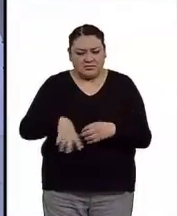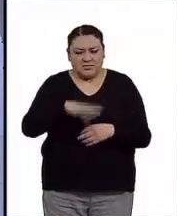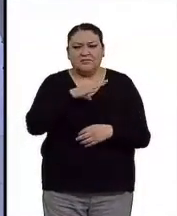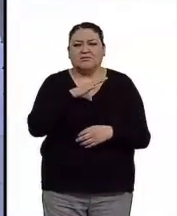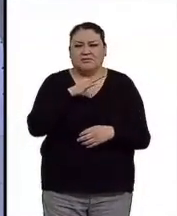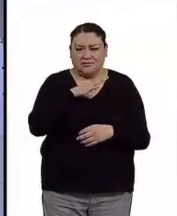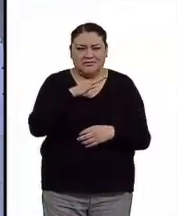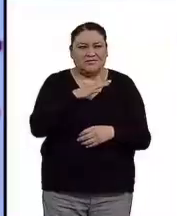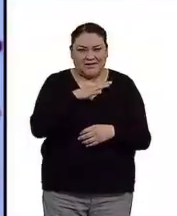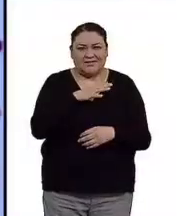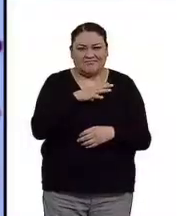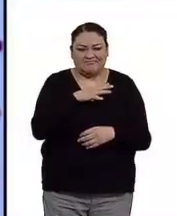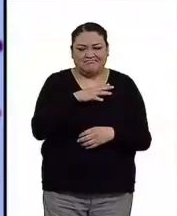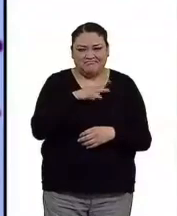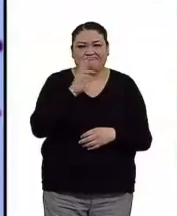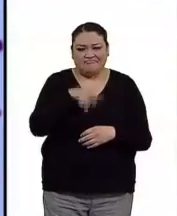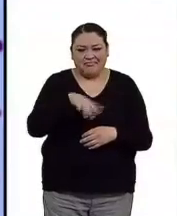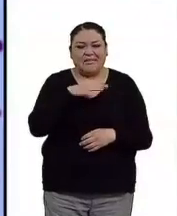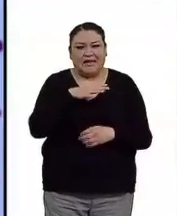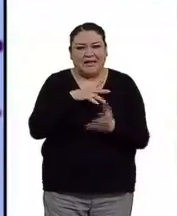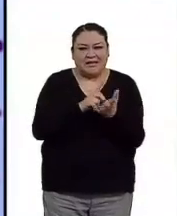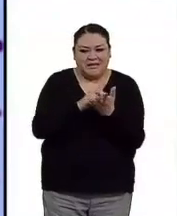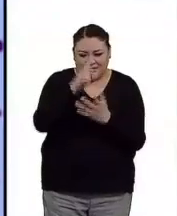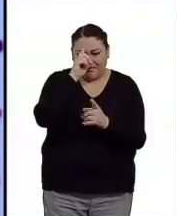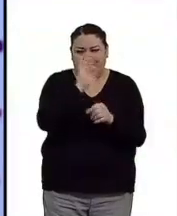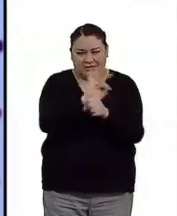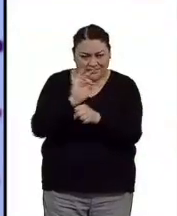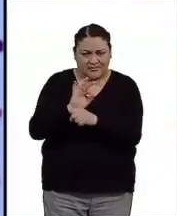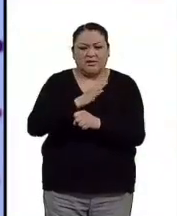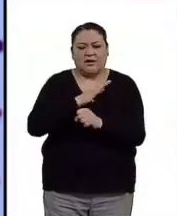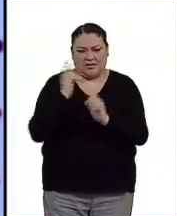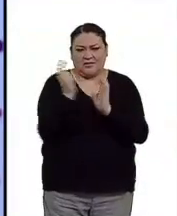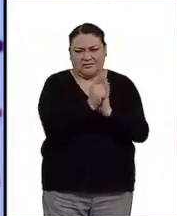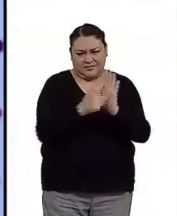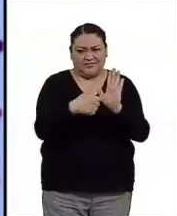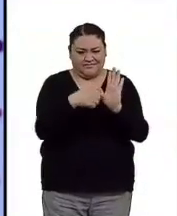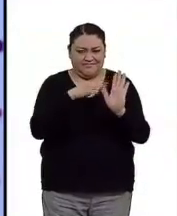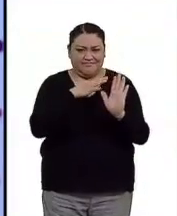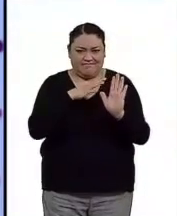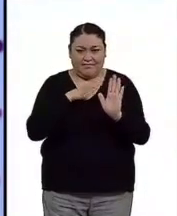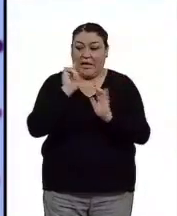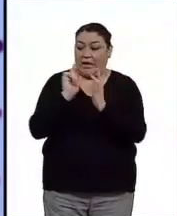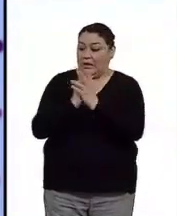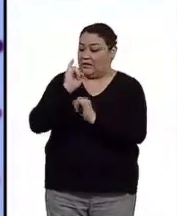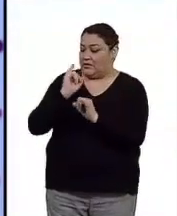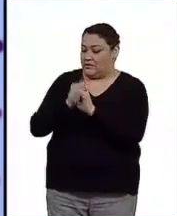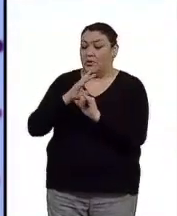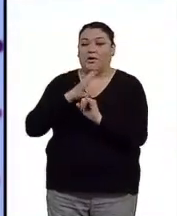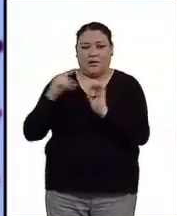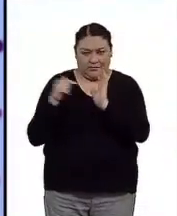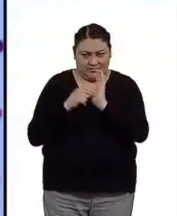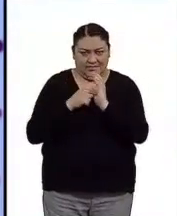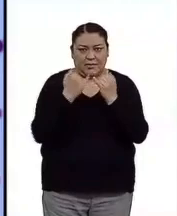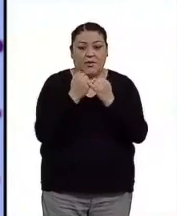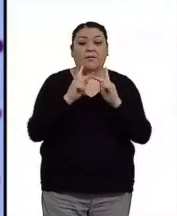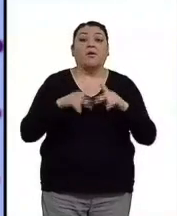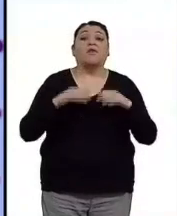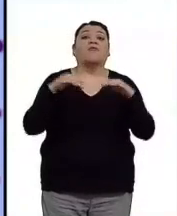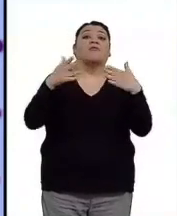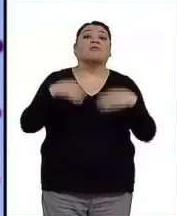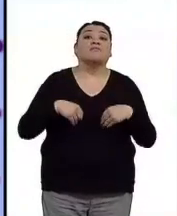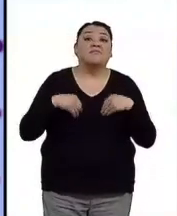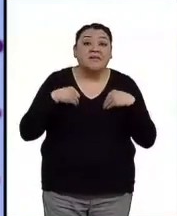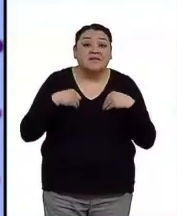estas, digamos, garantías, etcétera, derechos contemplados en tratados, pero justo la realidad es muy diferente y la realidad